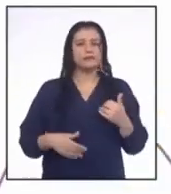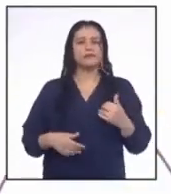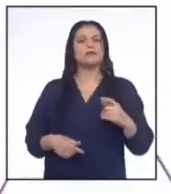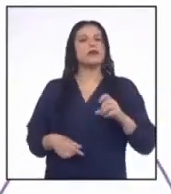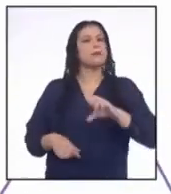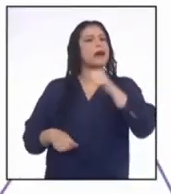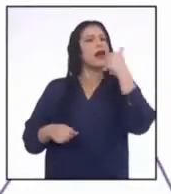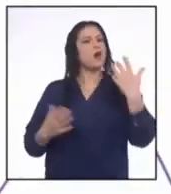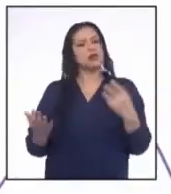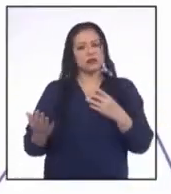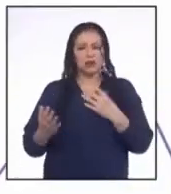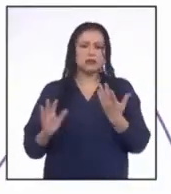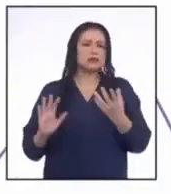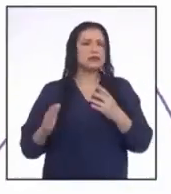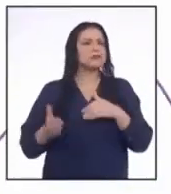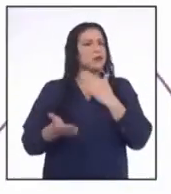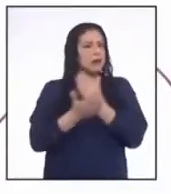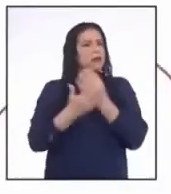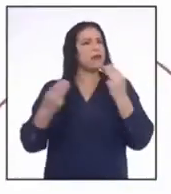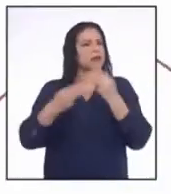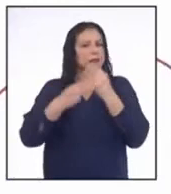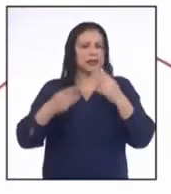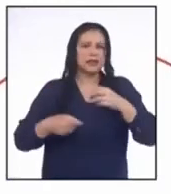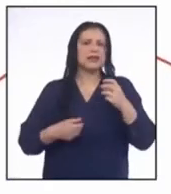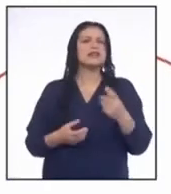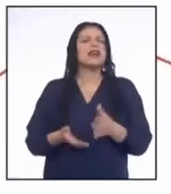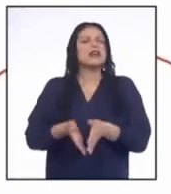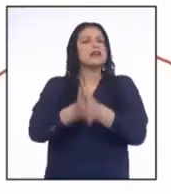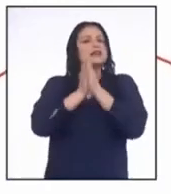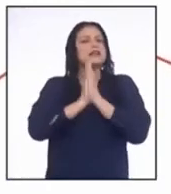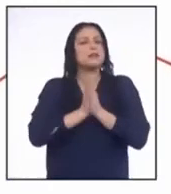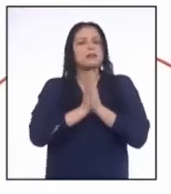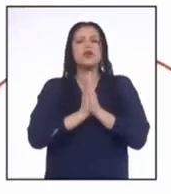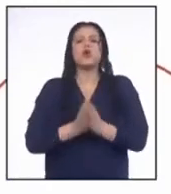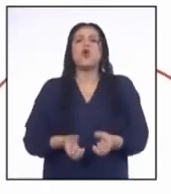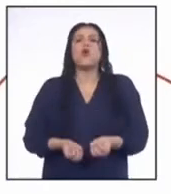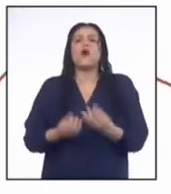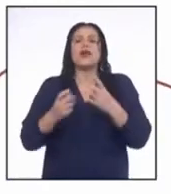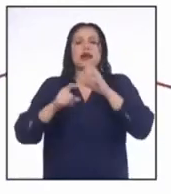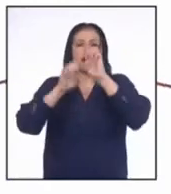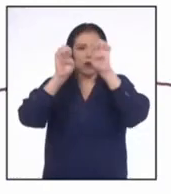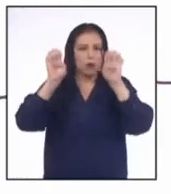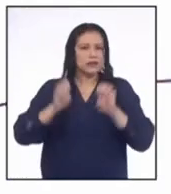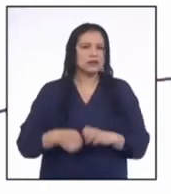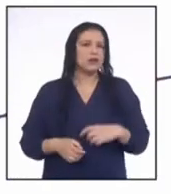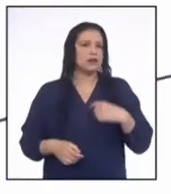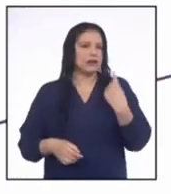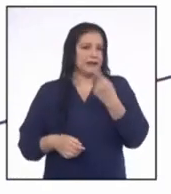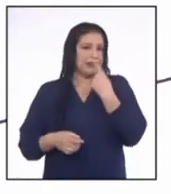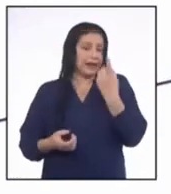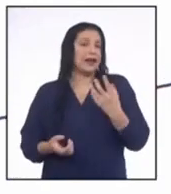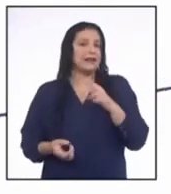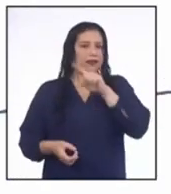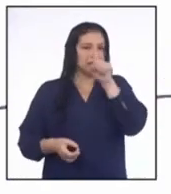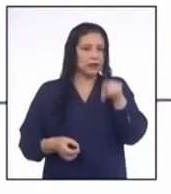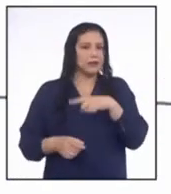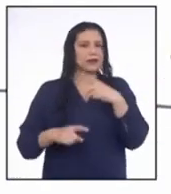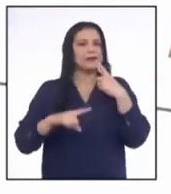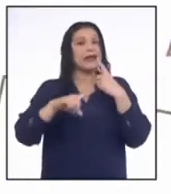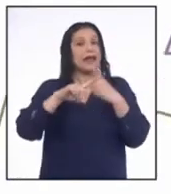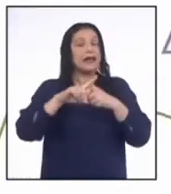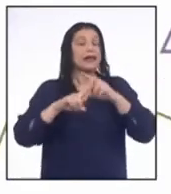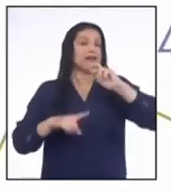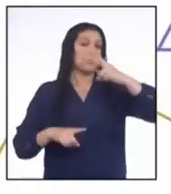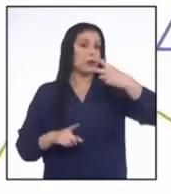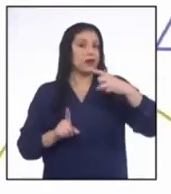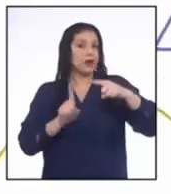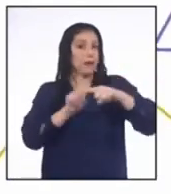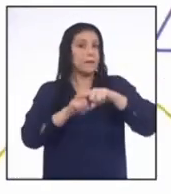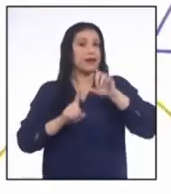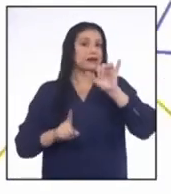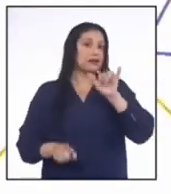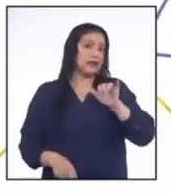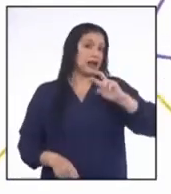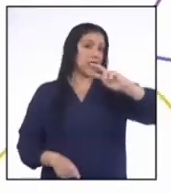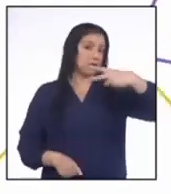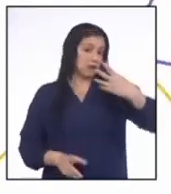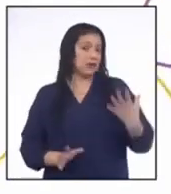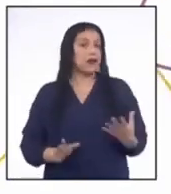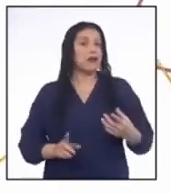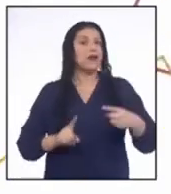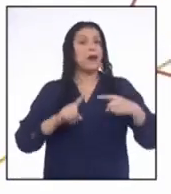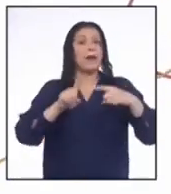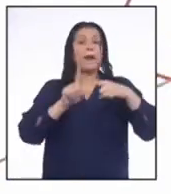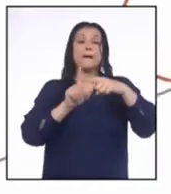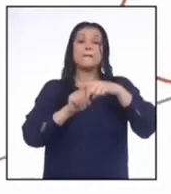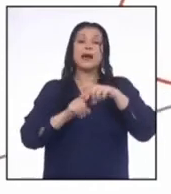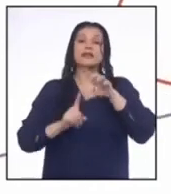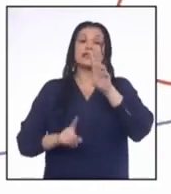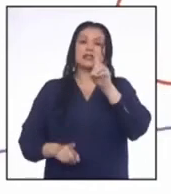Para otras situaciones se solicitó calcular la ecuación general de la circunferencia, que es x al cuadrado más y al cuadrado